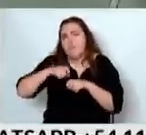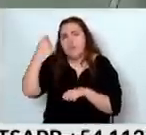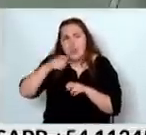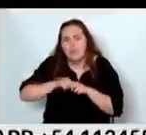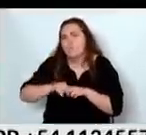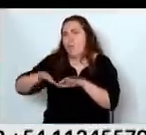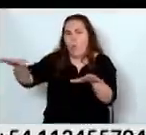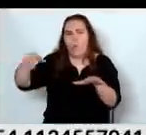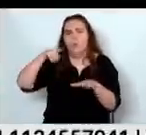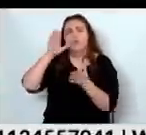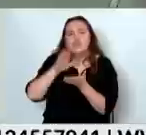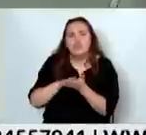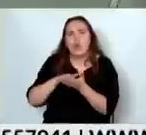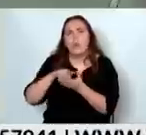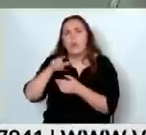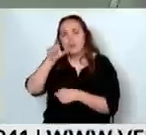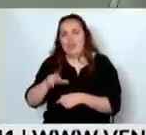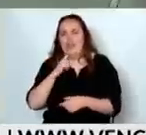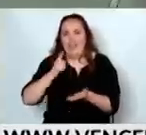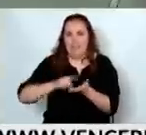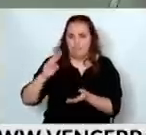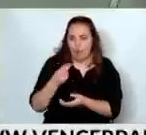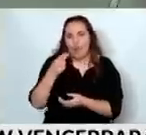que se ríe. Está esto de creer que la